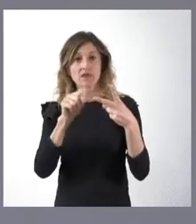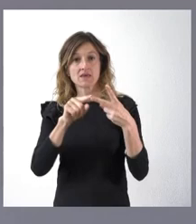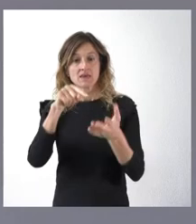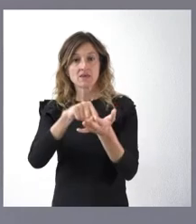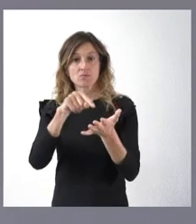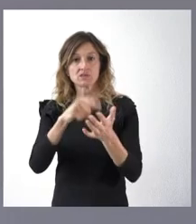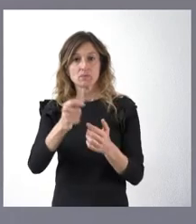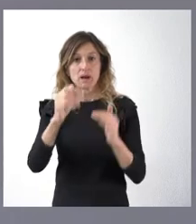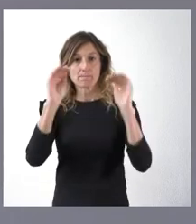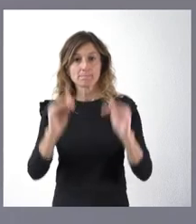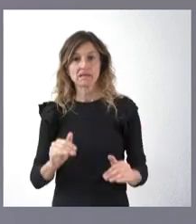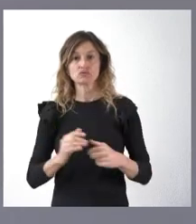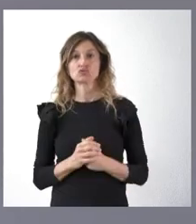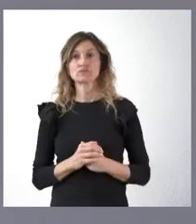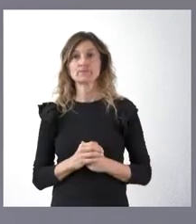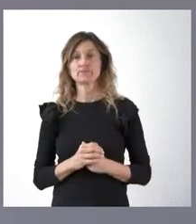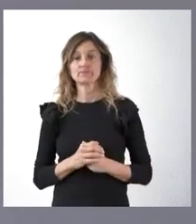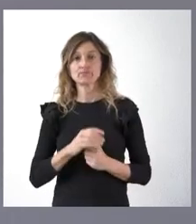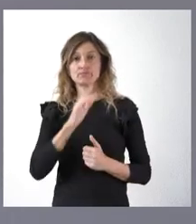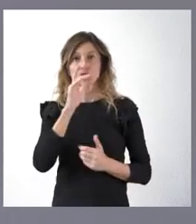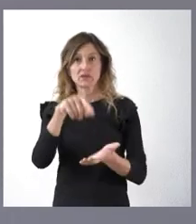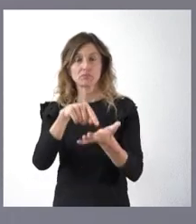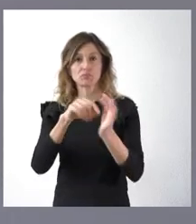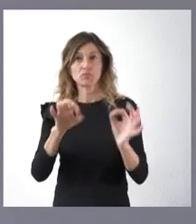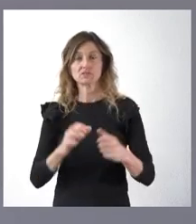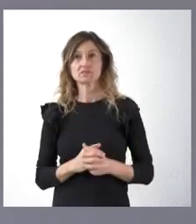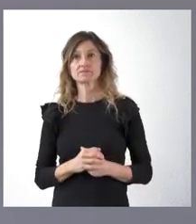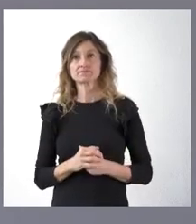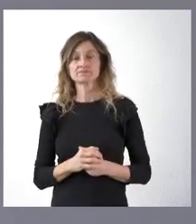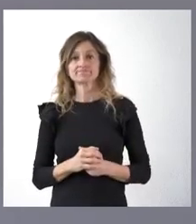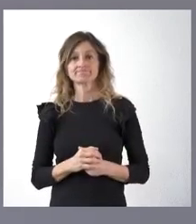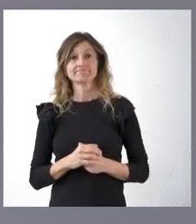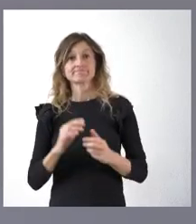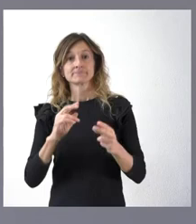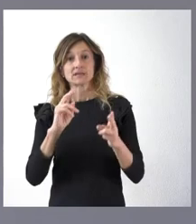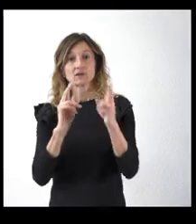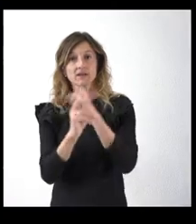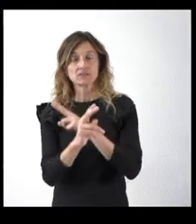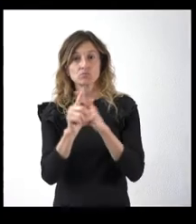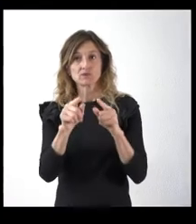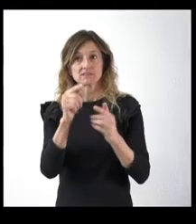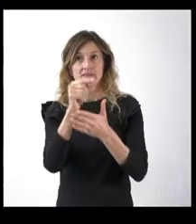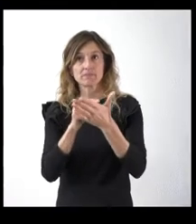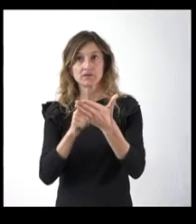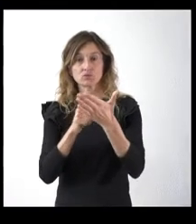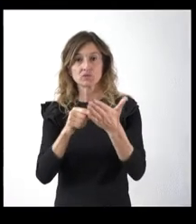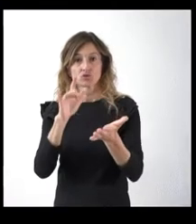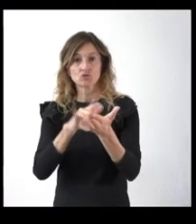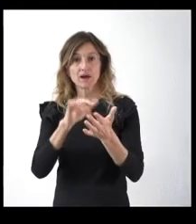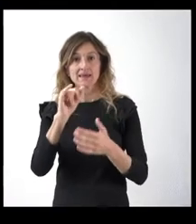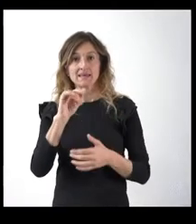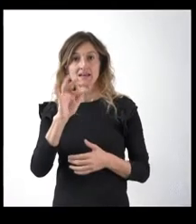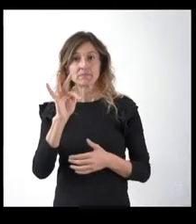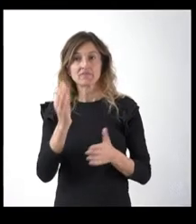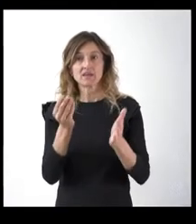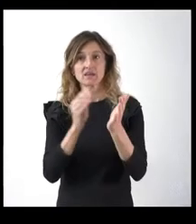impuestos se paga por ese tipo de agravamiento con su respuesta Debemos entender que en el proyecto de presupuesto no se va a tocar el irpf no se